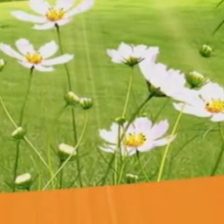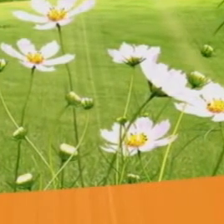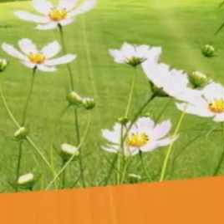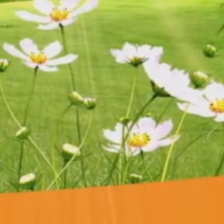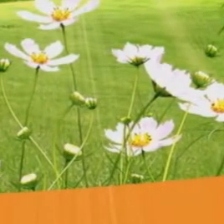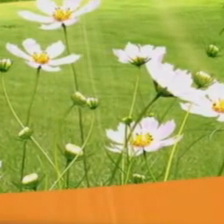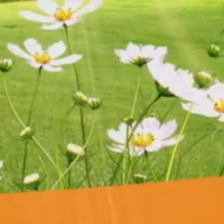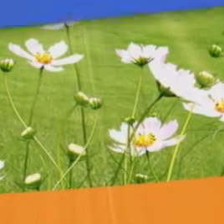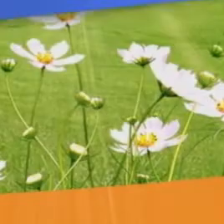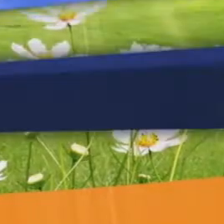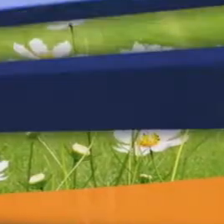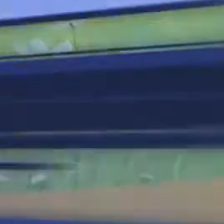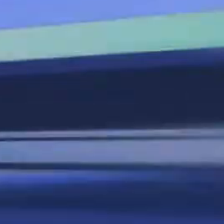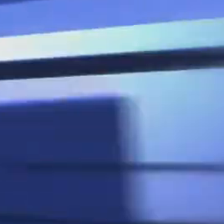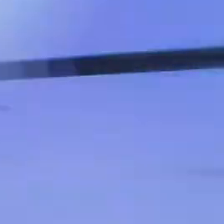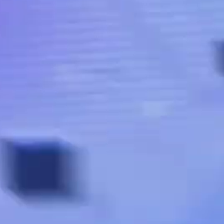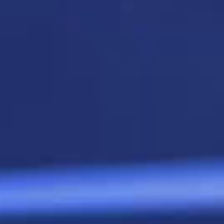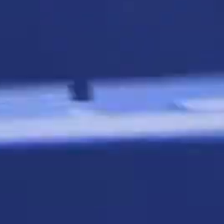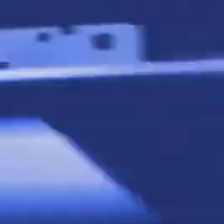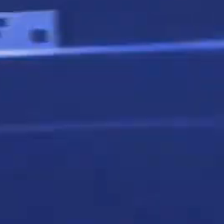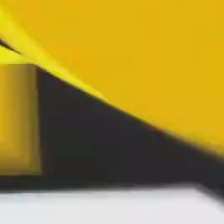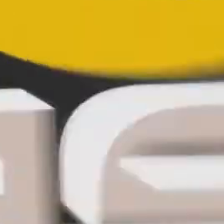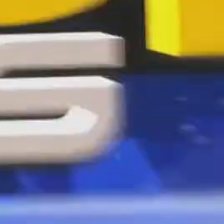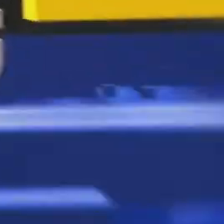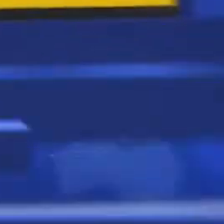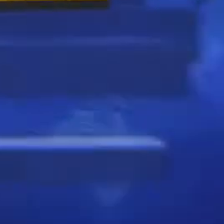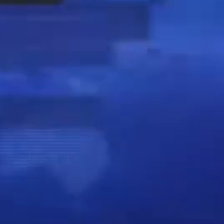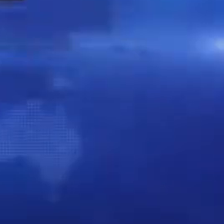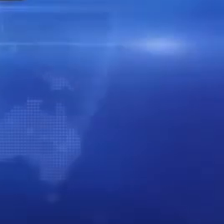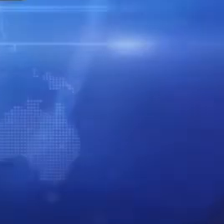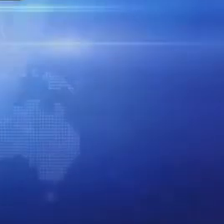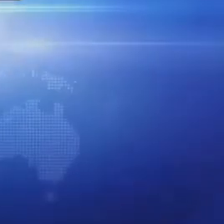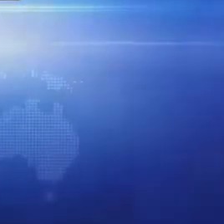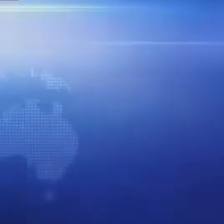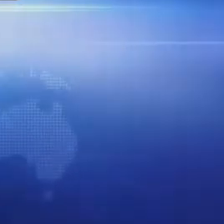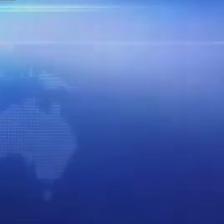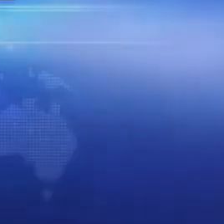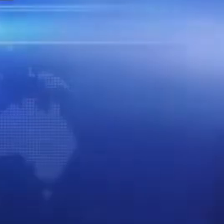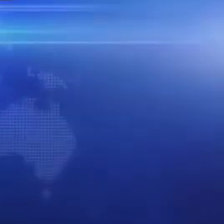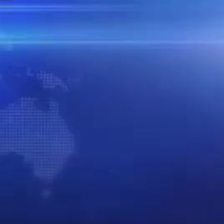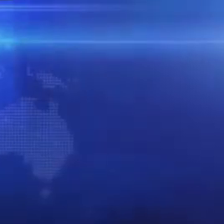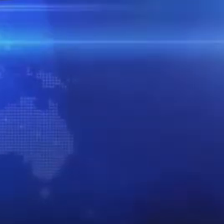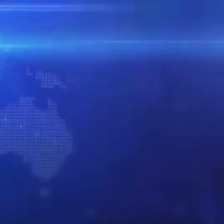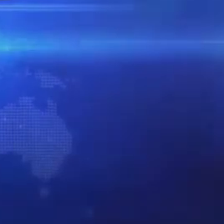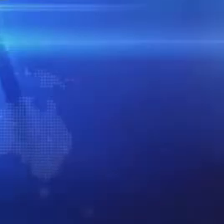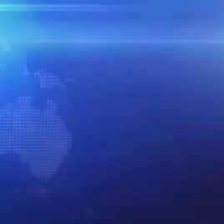en limpieza. Enlace Noticias, lo que usted quiere ver.